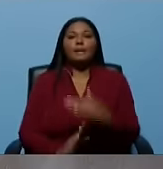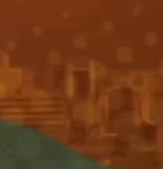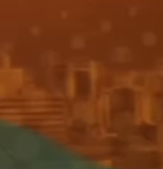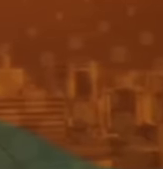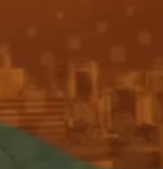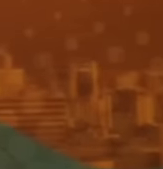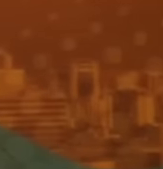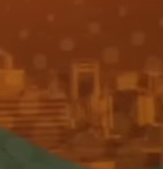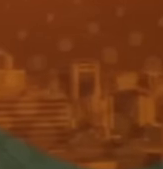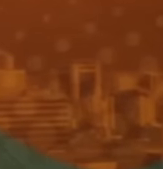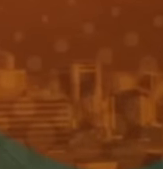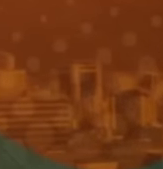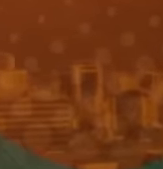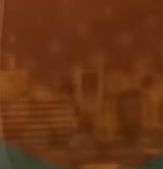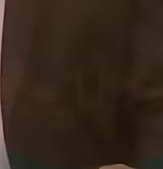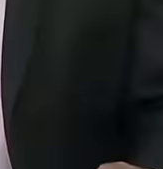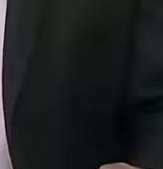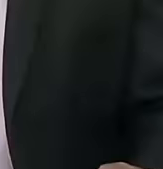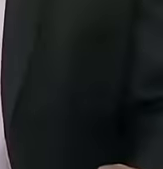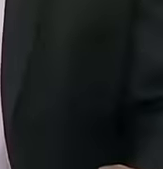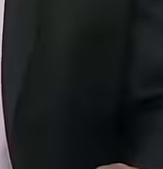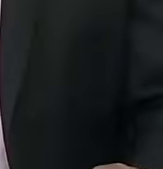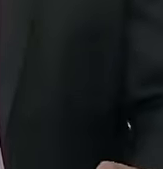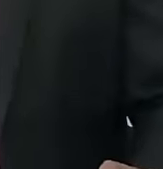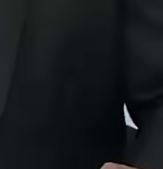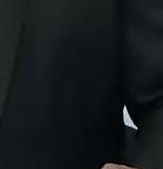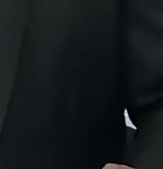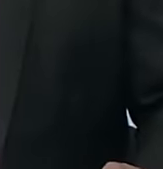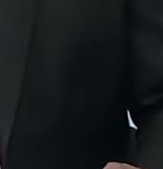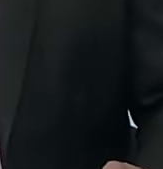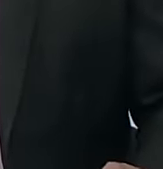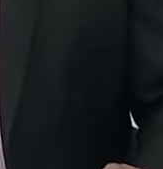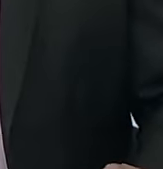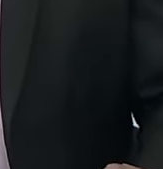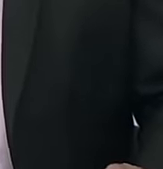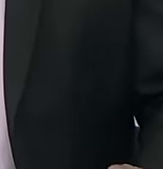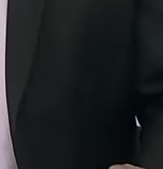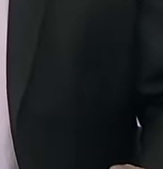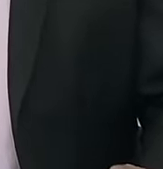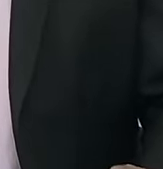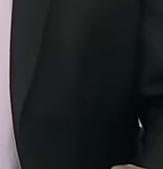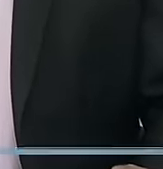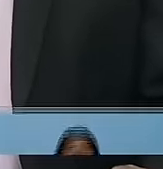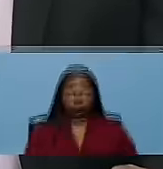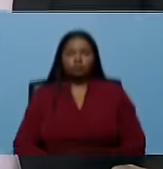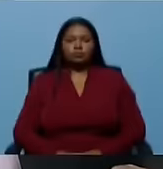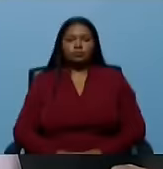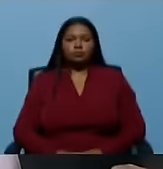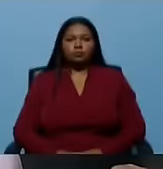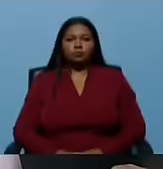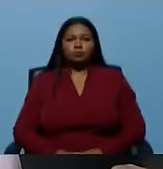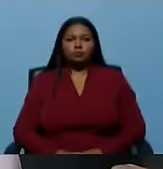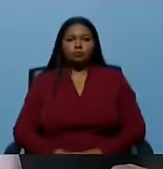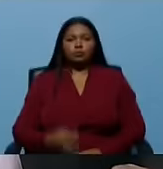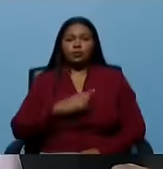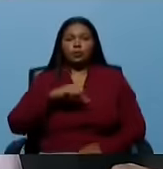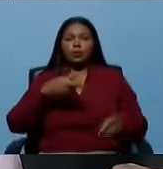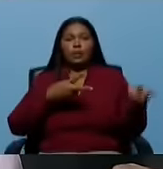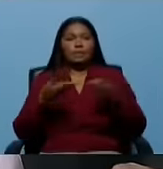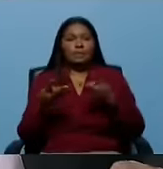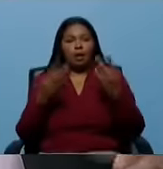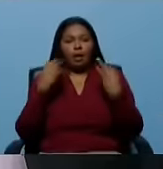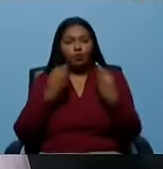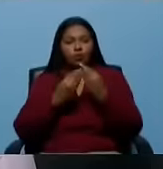venimos estamos de vuelta estamos de vuelta en estamos de vuelta en tu programa café en la mañana ya nos acompañan nuestro invitado jeanpier